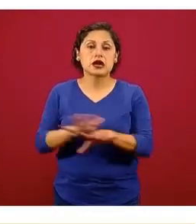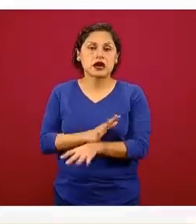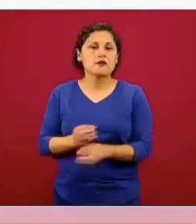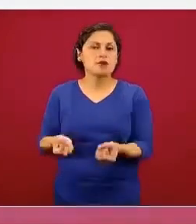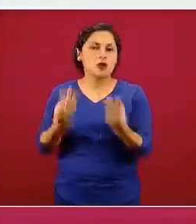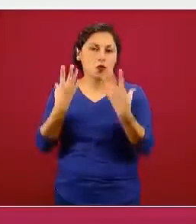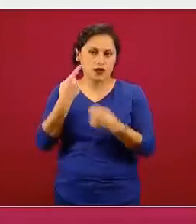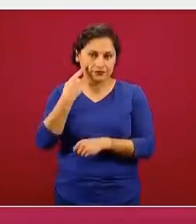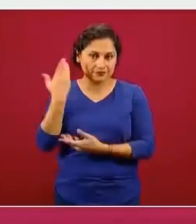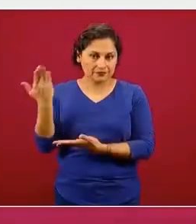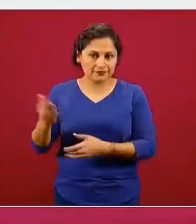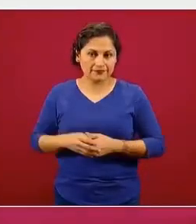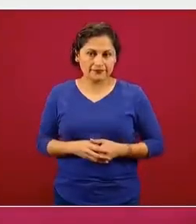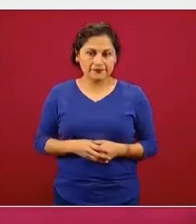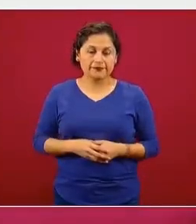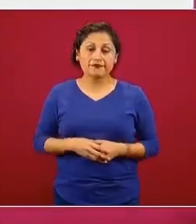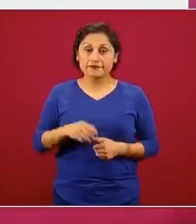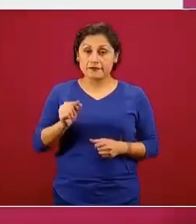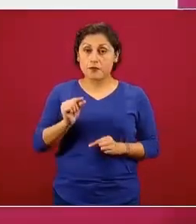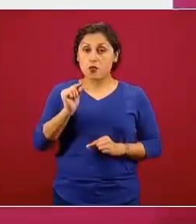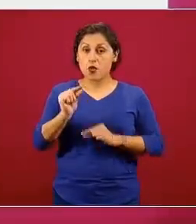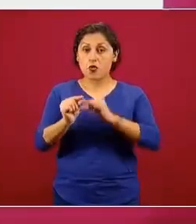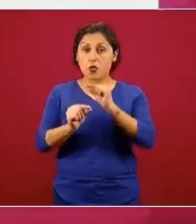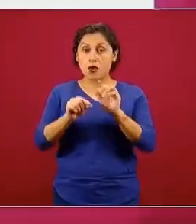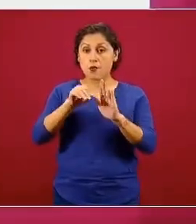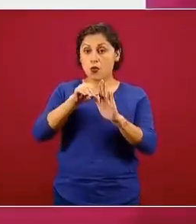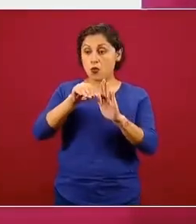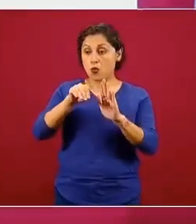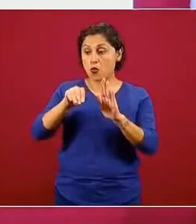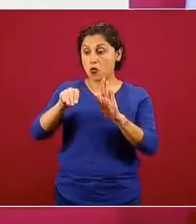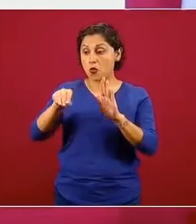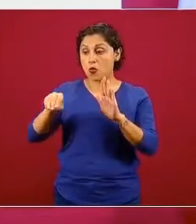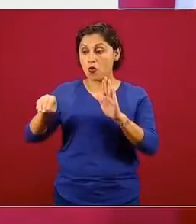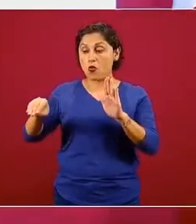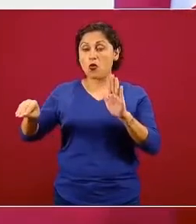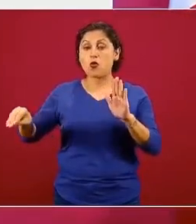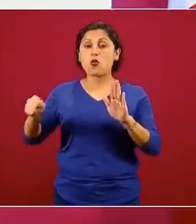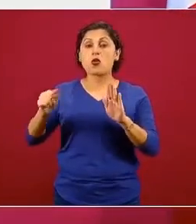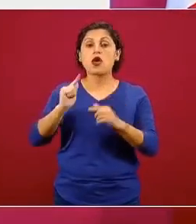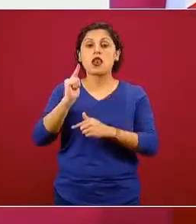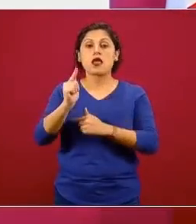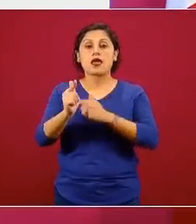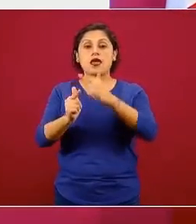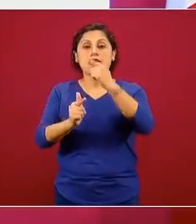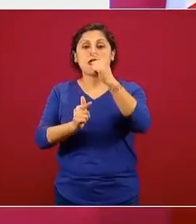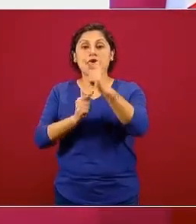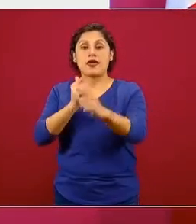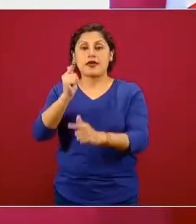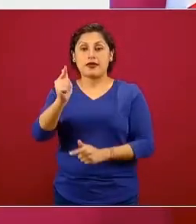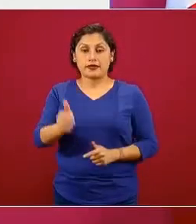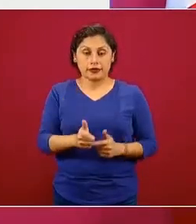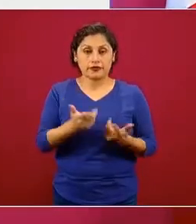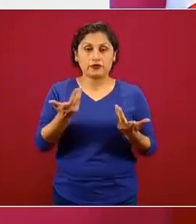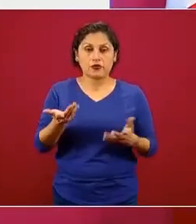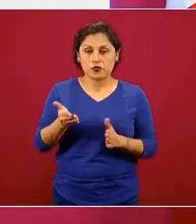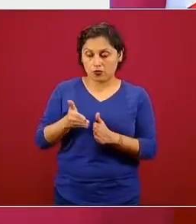Y aquí lo que vamos viendo es que cada vez es más lento. Y aquí concretamente